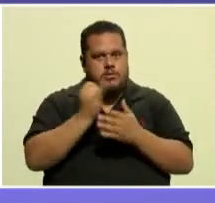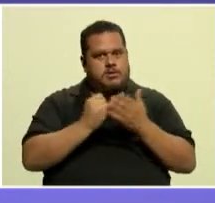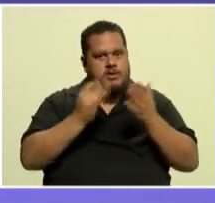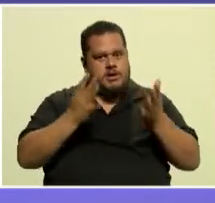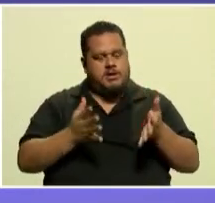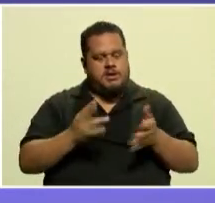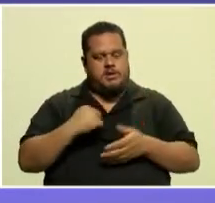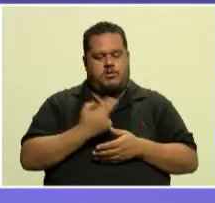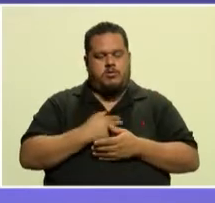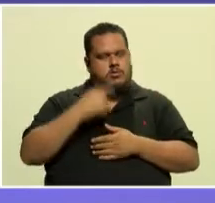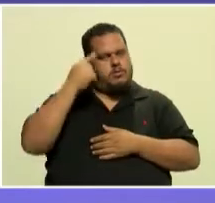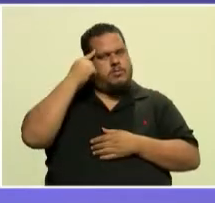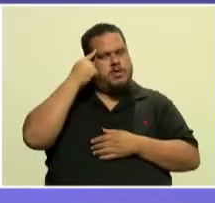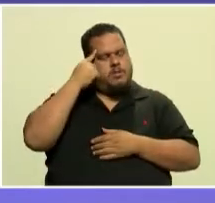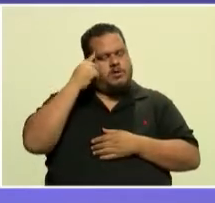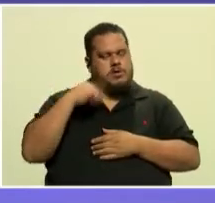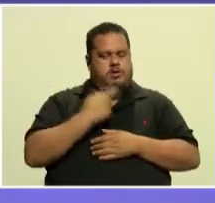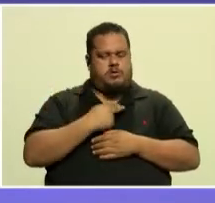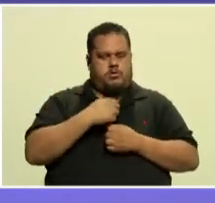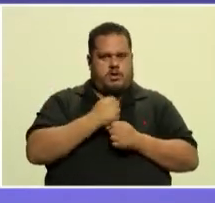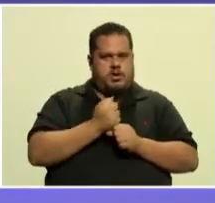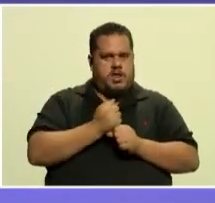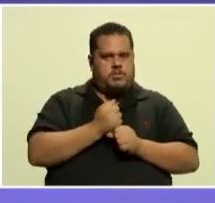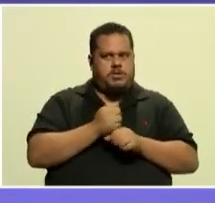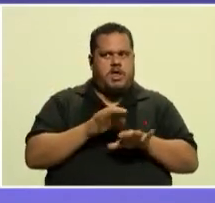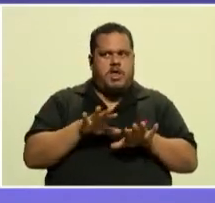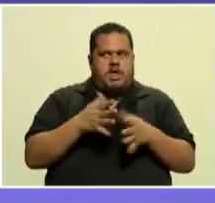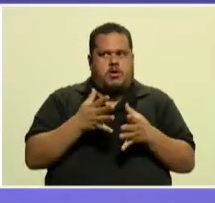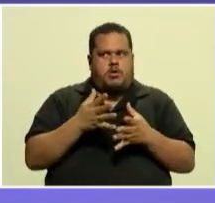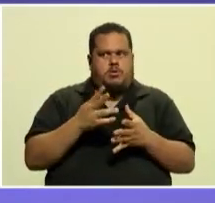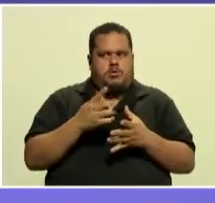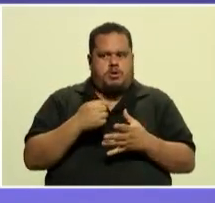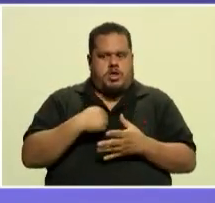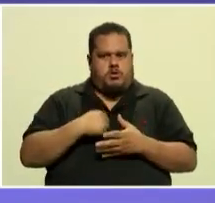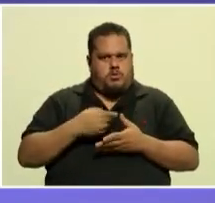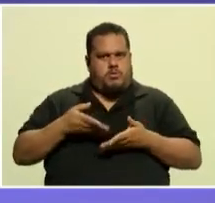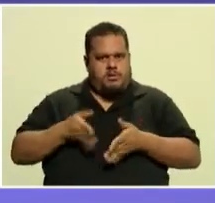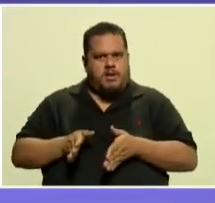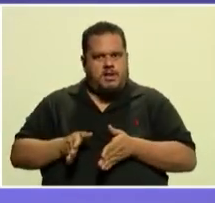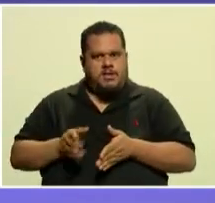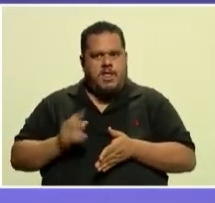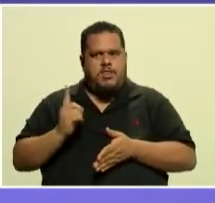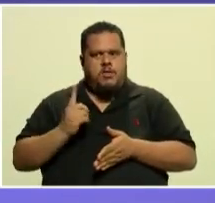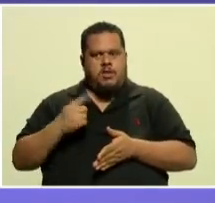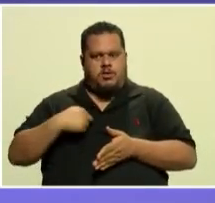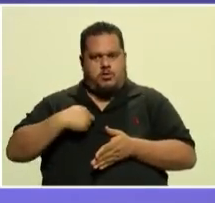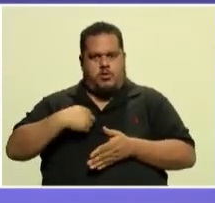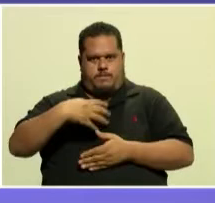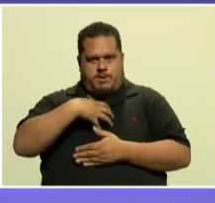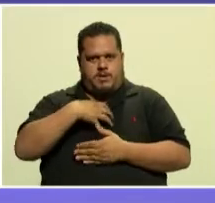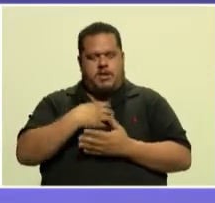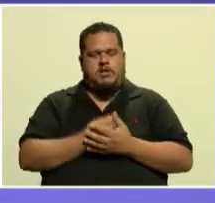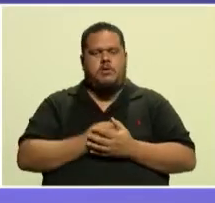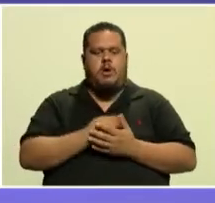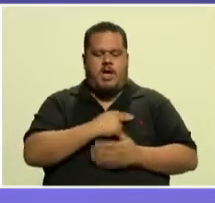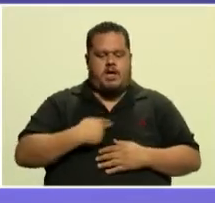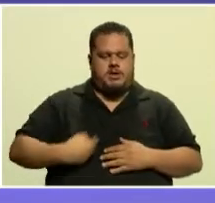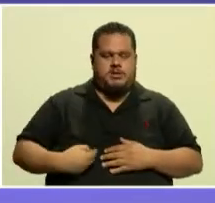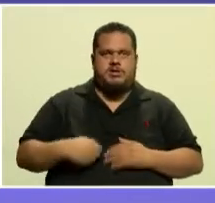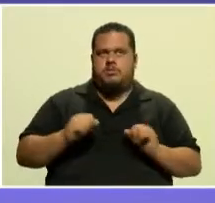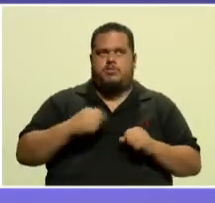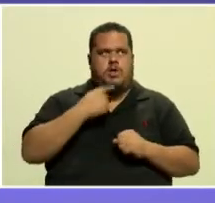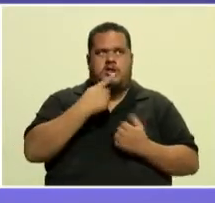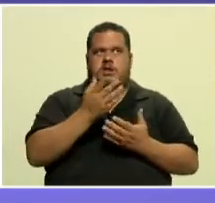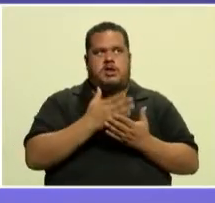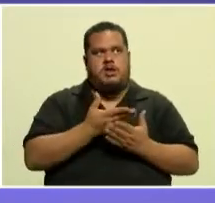lo que nosotros hacemos en función a dónde pertenecemos, porque en China yo podría decirte cosas muy puntuales como